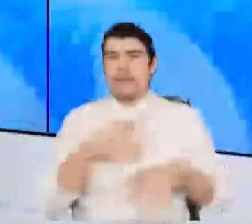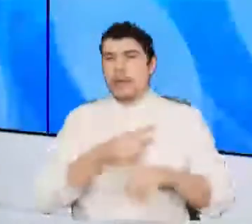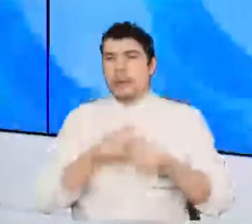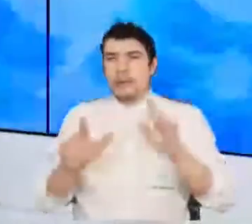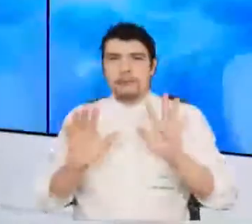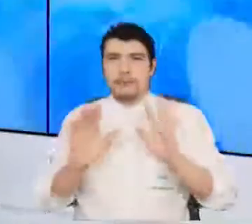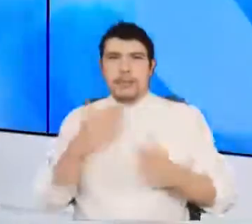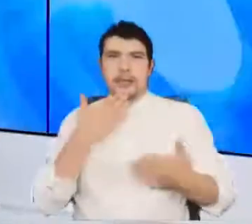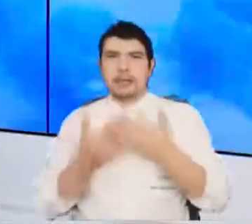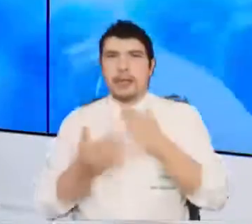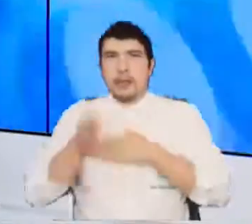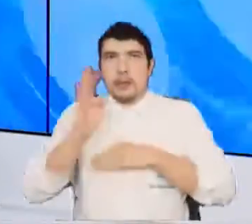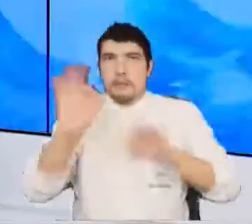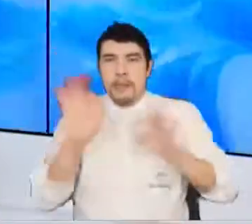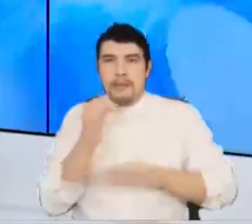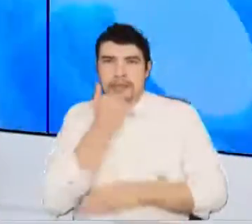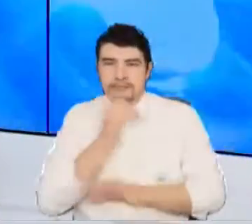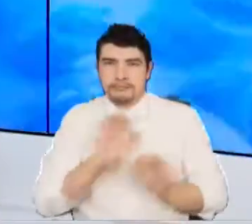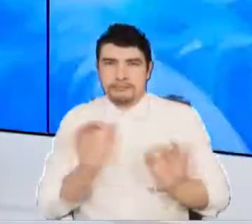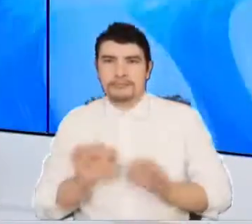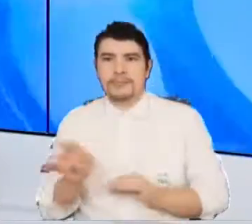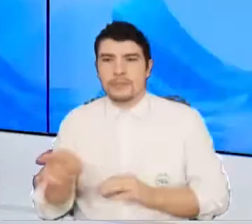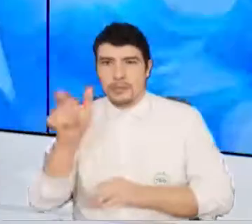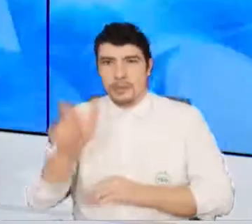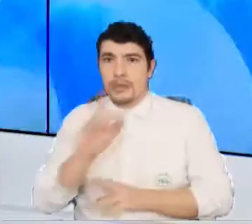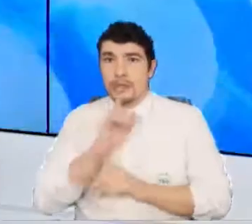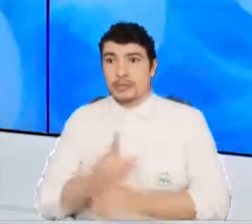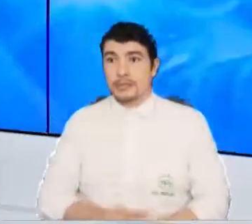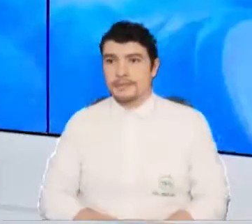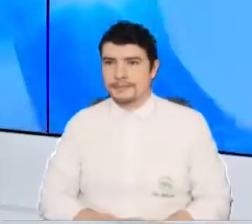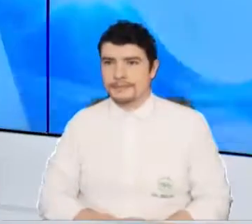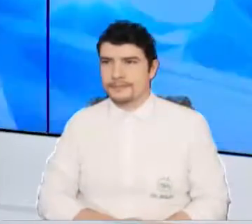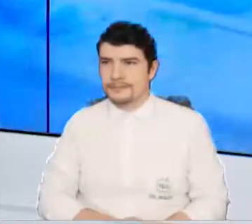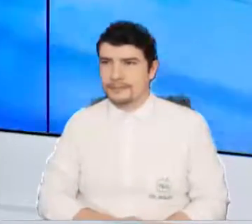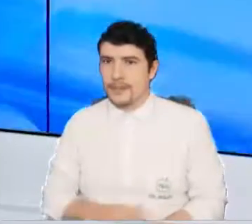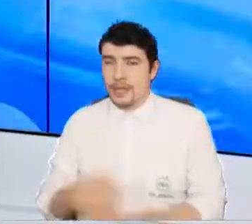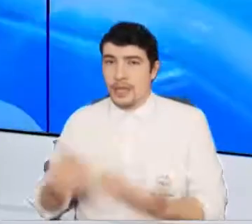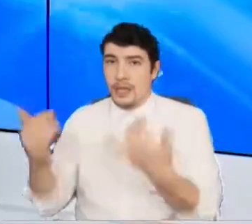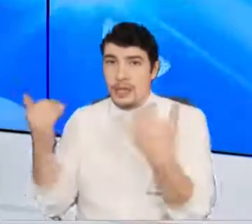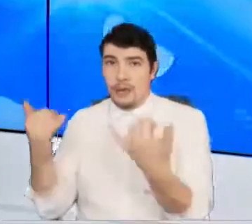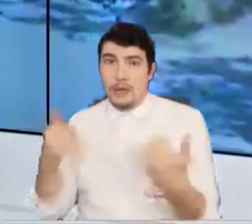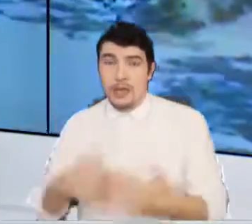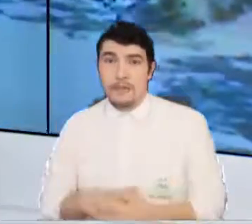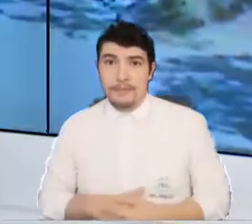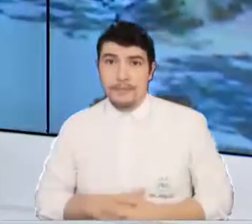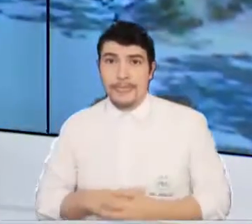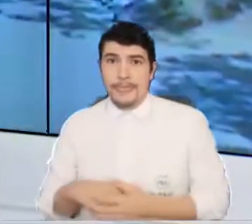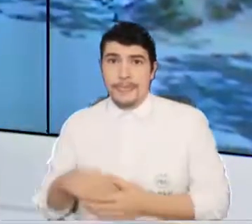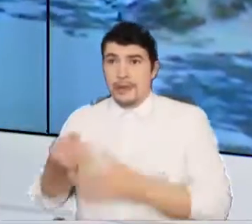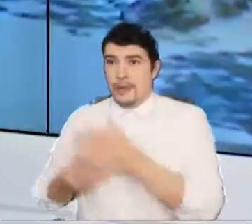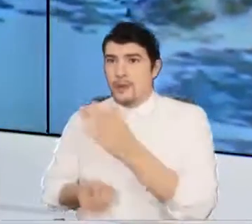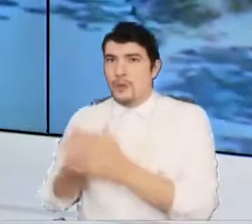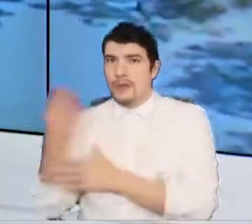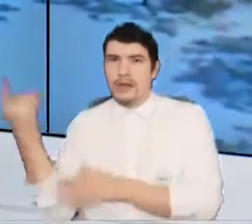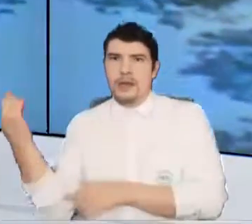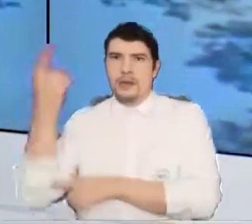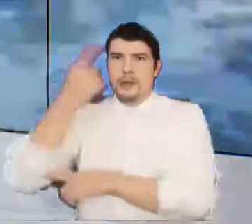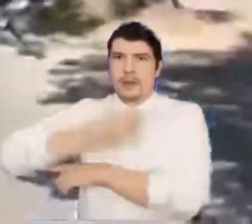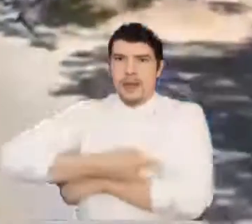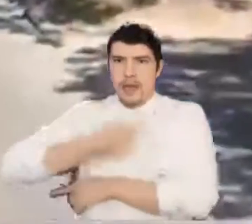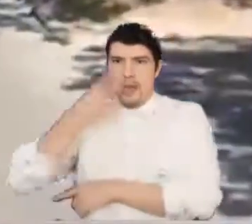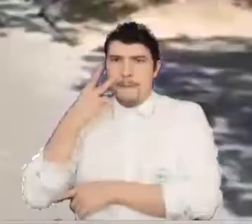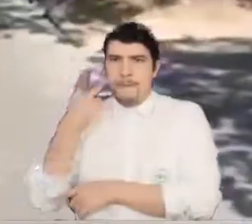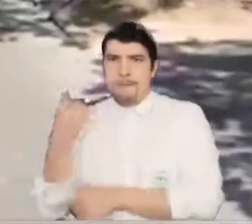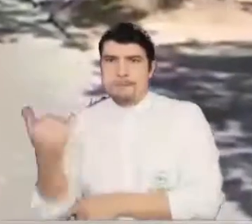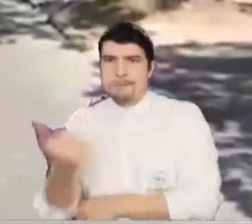Y el video llamativo del día corresponde a la Bundesliga alemana, que hoy tuvo una nueva jornada y que tiene al Bayern Múnich como líder. Pues estas imágenes corresponde